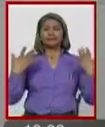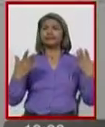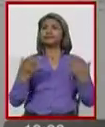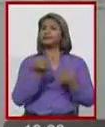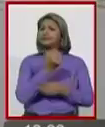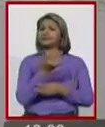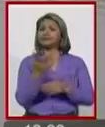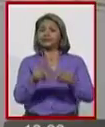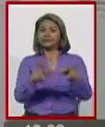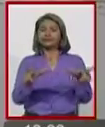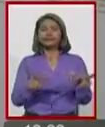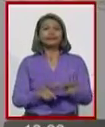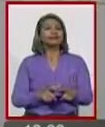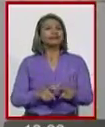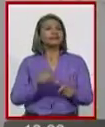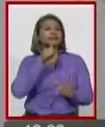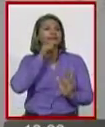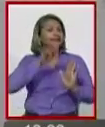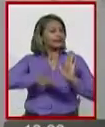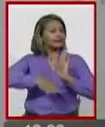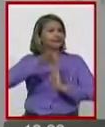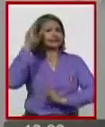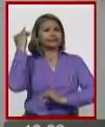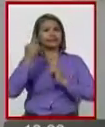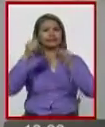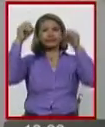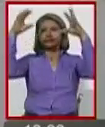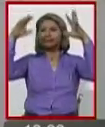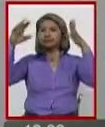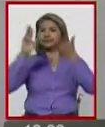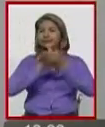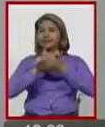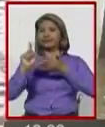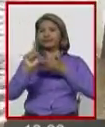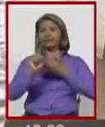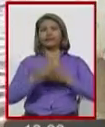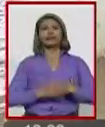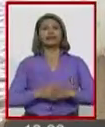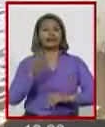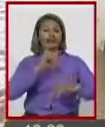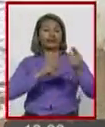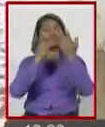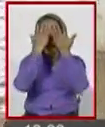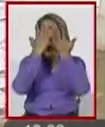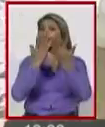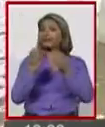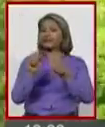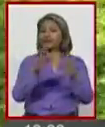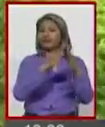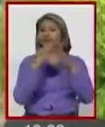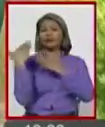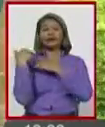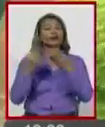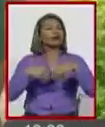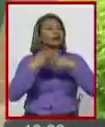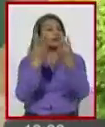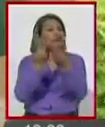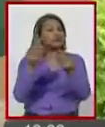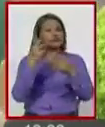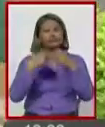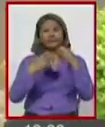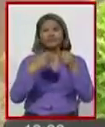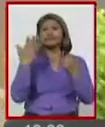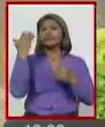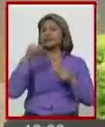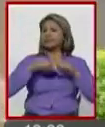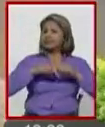quedaron algunos barrios de la ciudad totalmente anegados después de la última lluvia registrada este fin de semana. Vecinos lamentan que la comuna cruceña no le dé solución a este